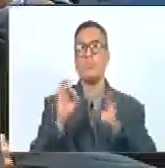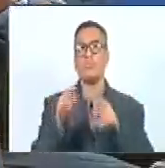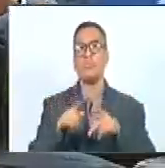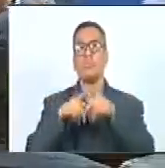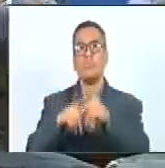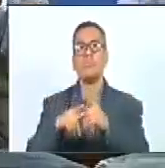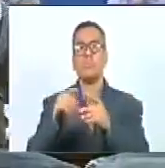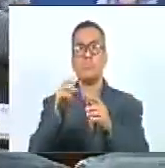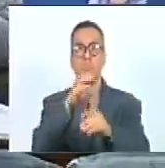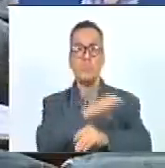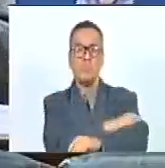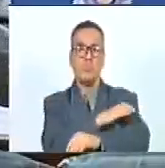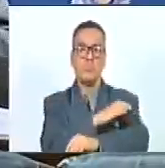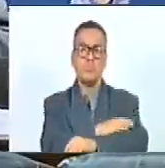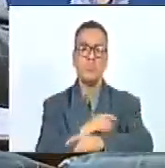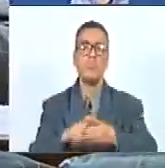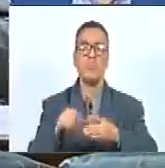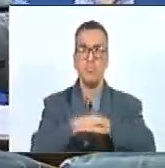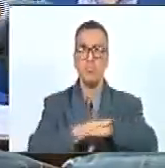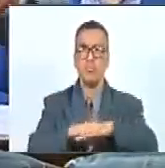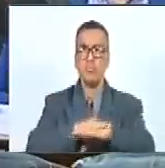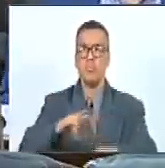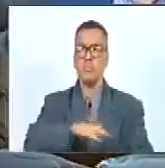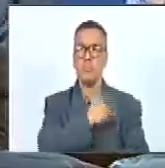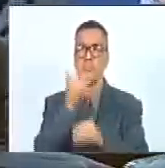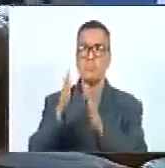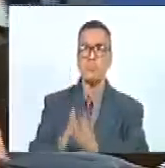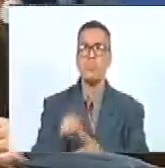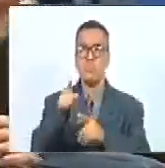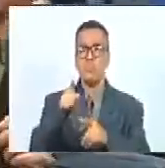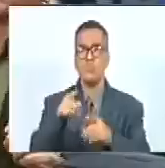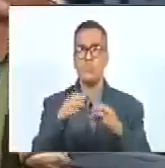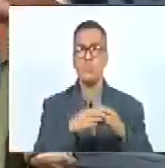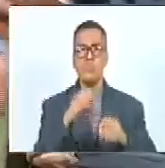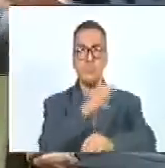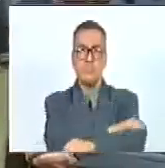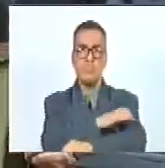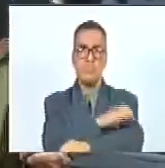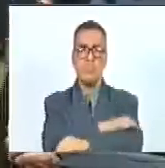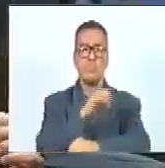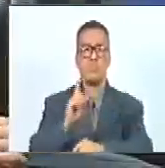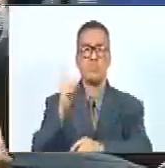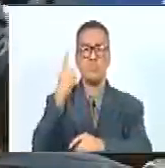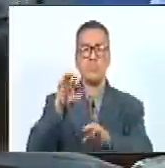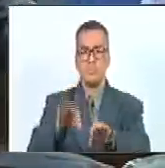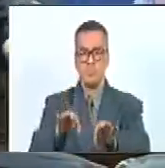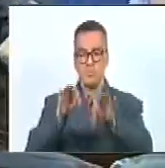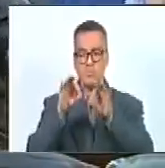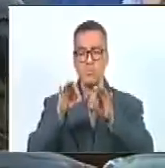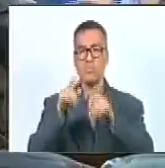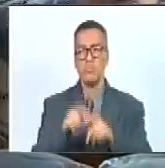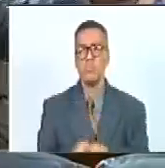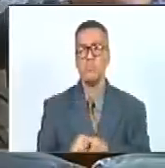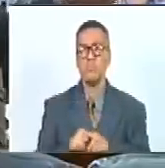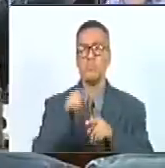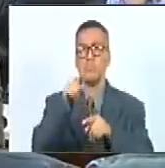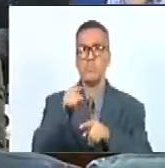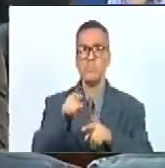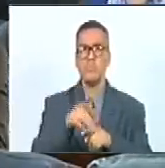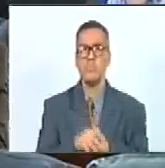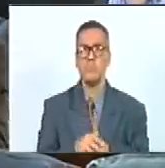espíritu universitario del país. Esta bancada de oposición es la primera interesada de que allí